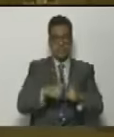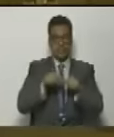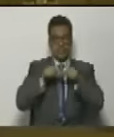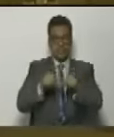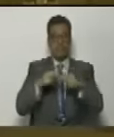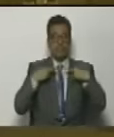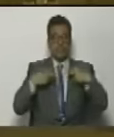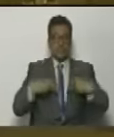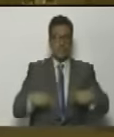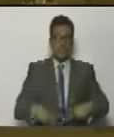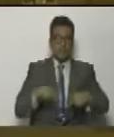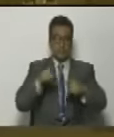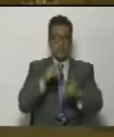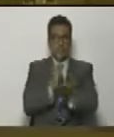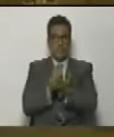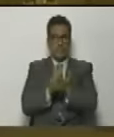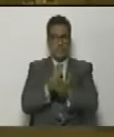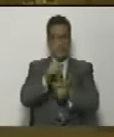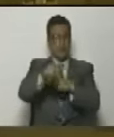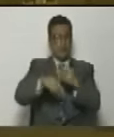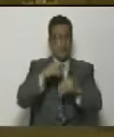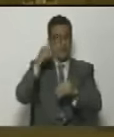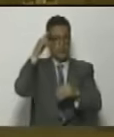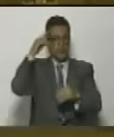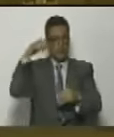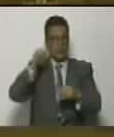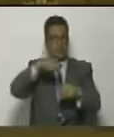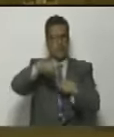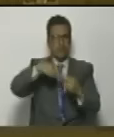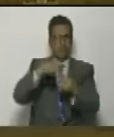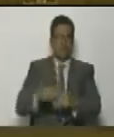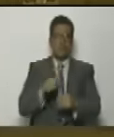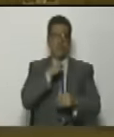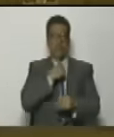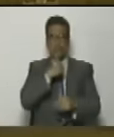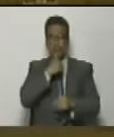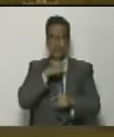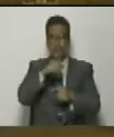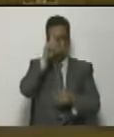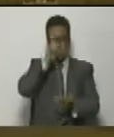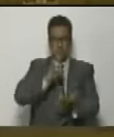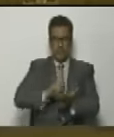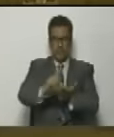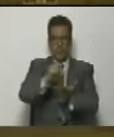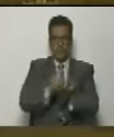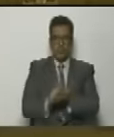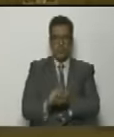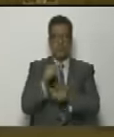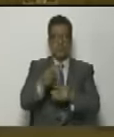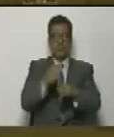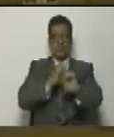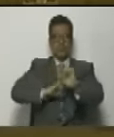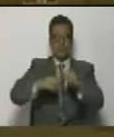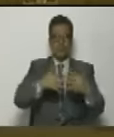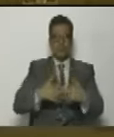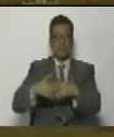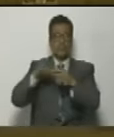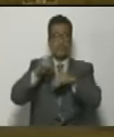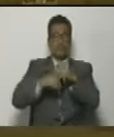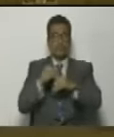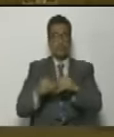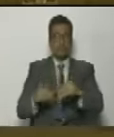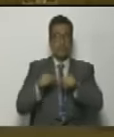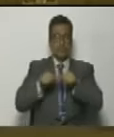mantener vivo su legado revolucionario como un ejemplo de resistencia, lealtad y antiimperialismo, así como